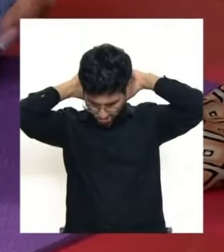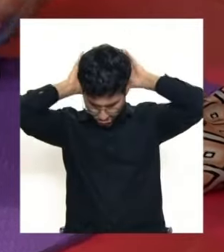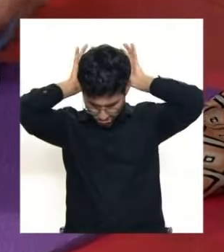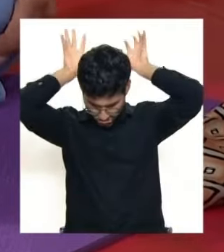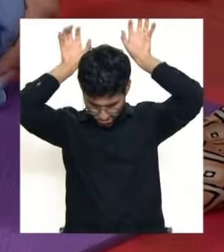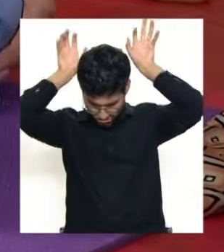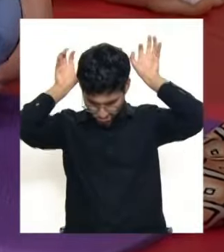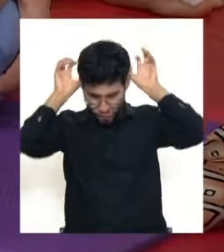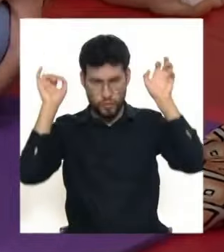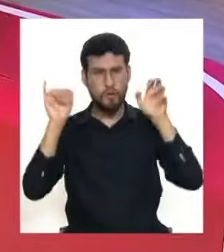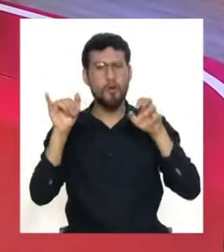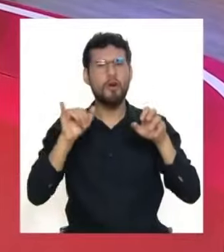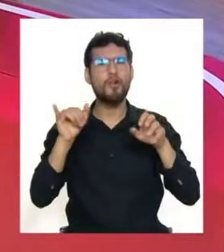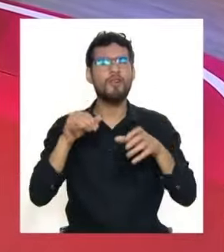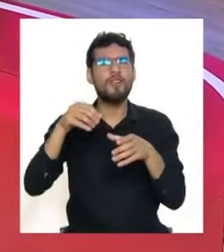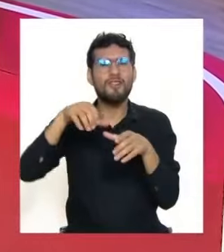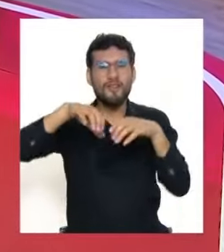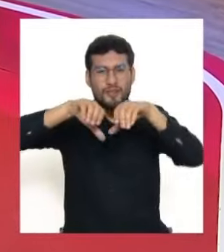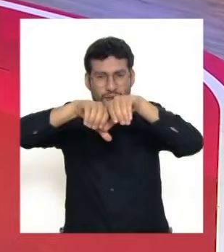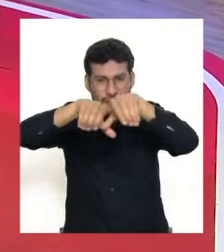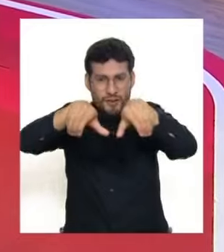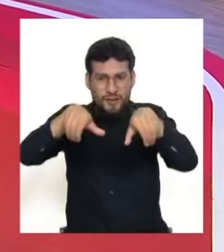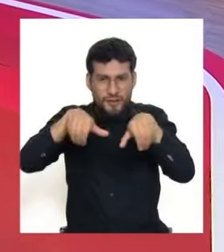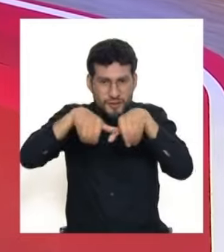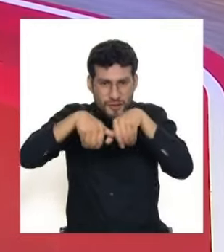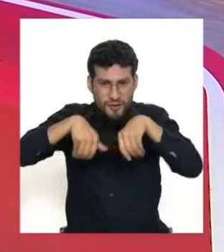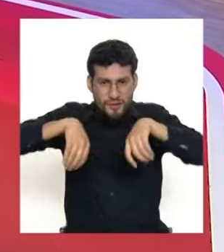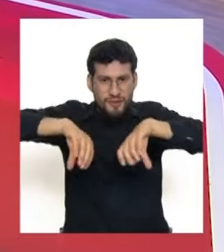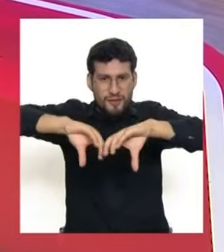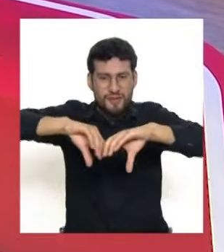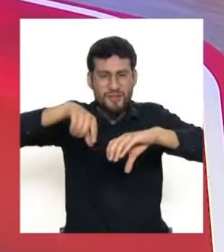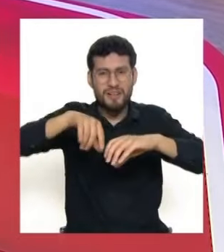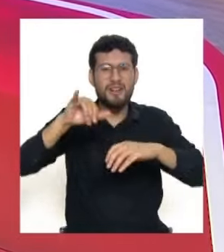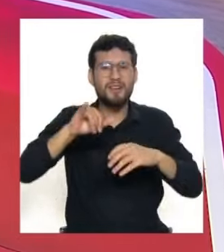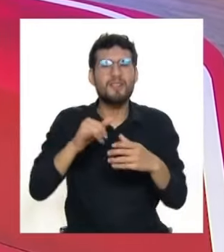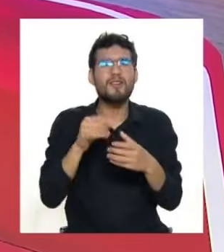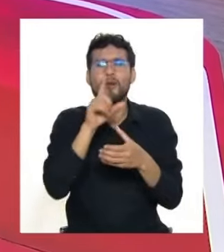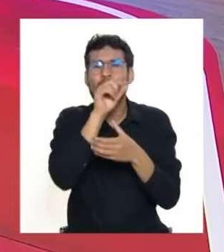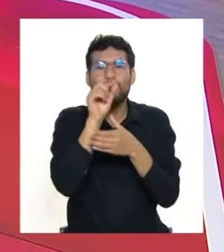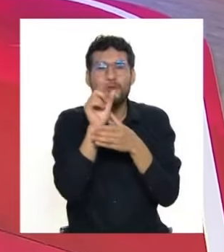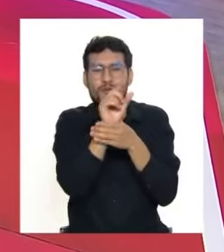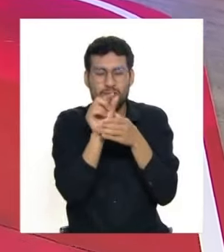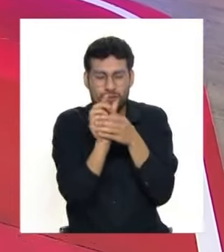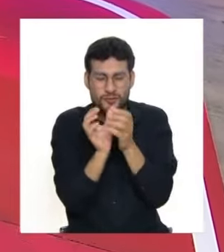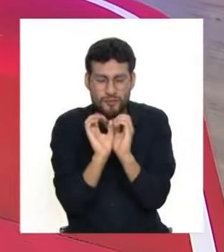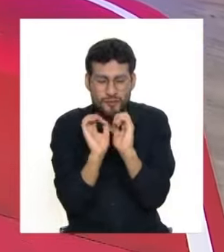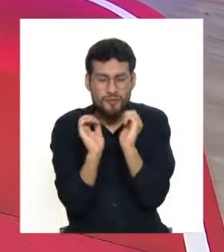Ahí, apoyas tu cabeza. Como un nidito. ¿Ok? Eso me da una sensación de